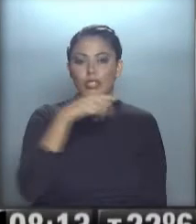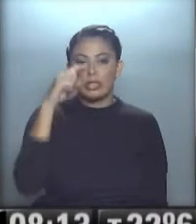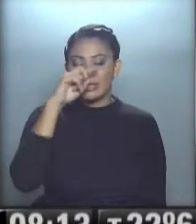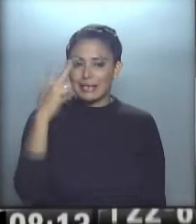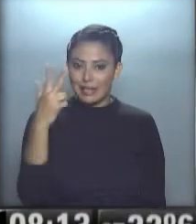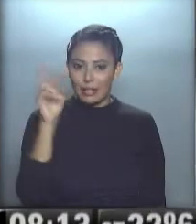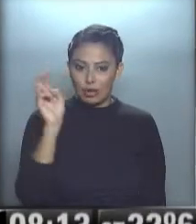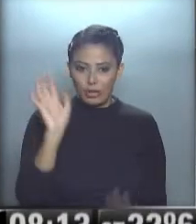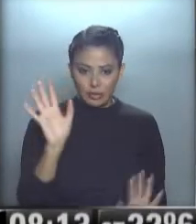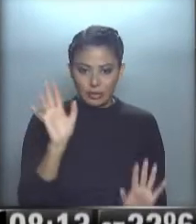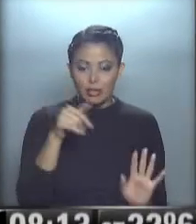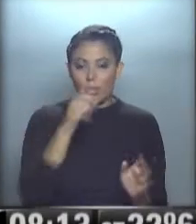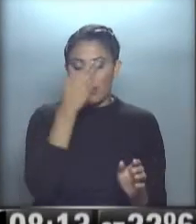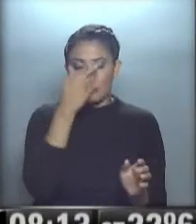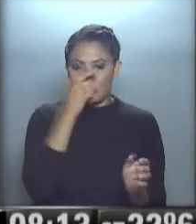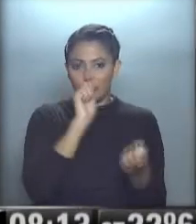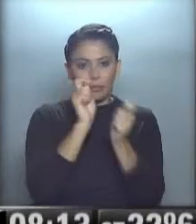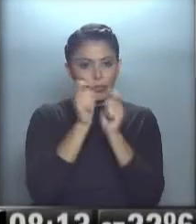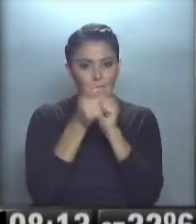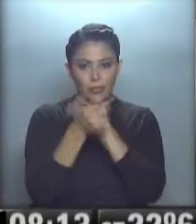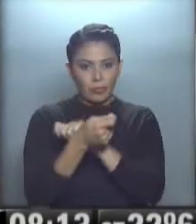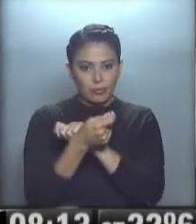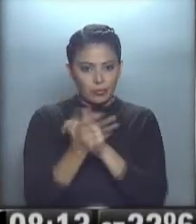122.273. Esto cambia por segundo.